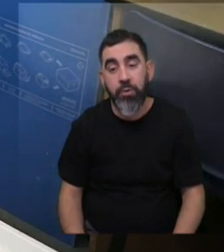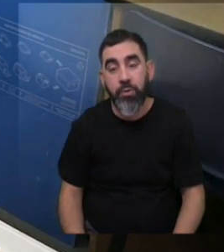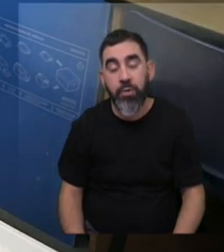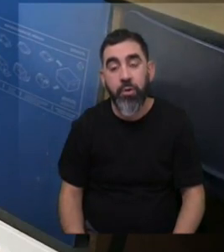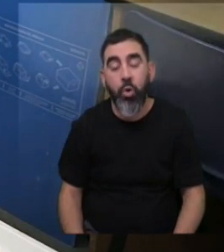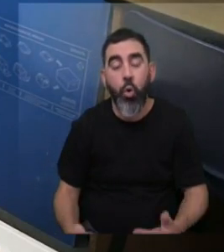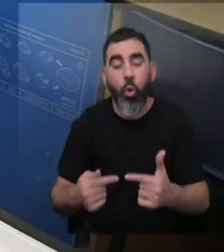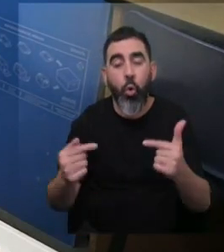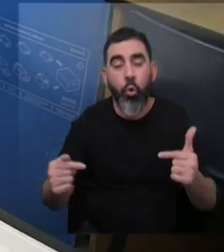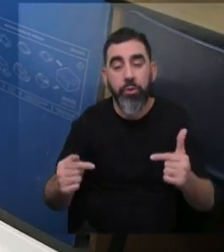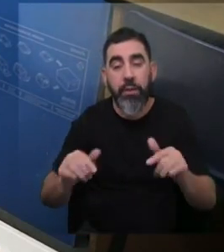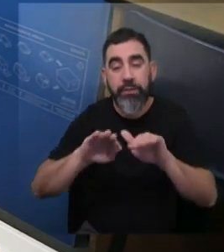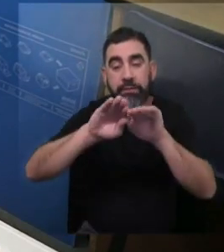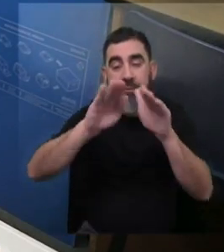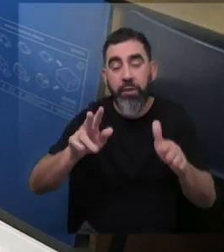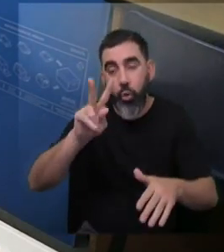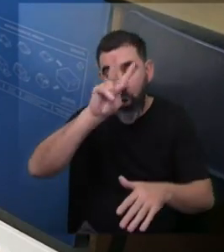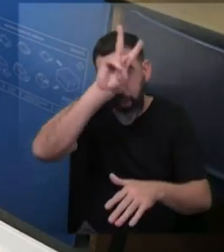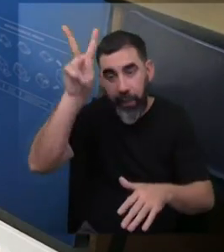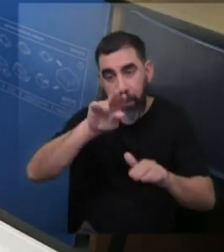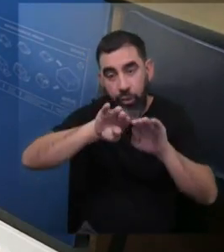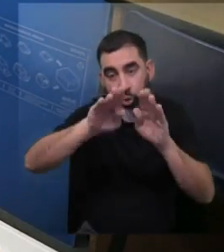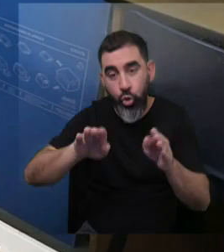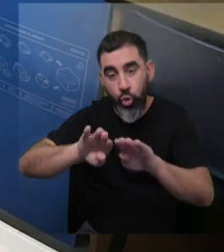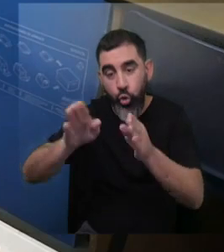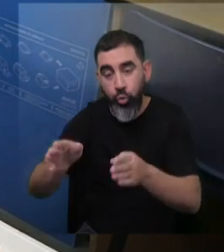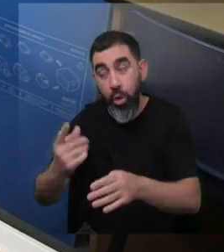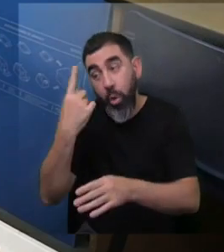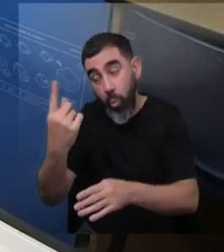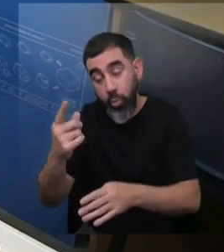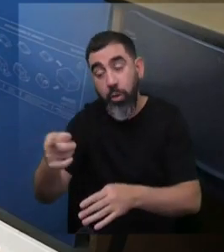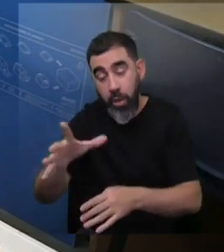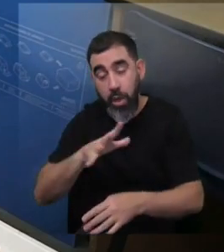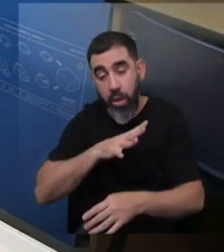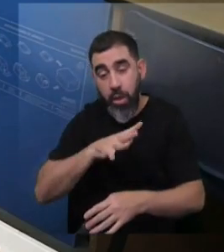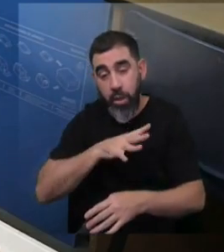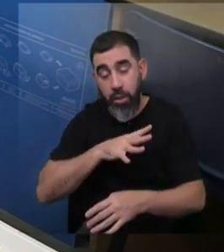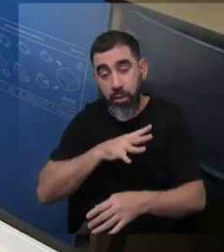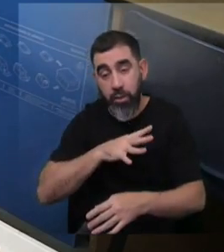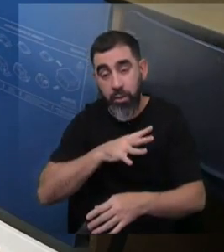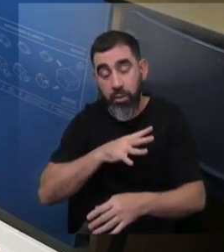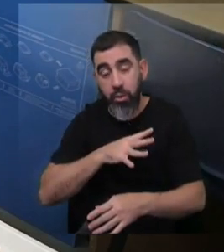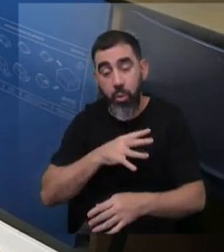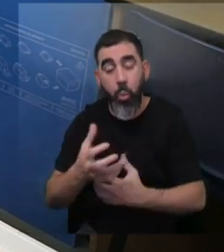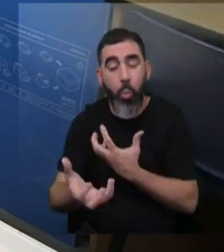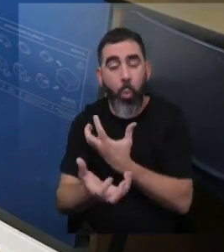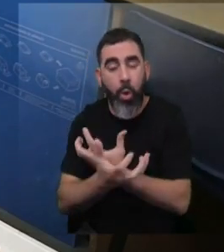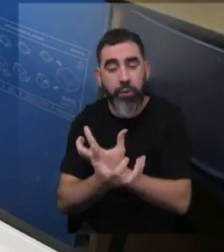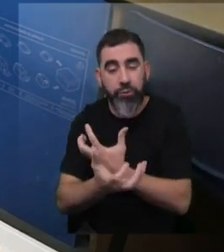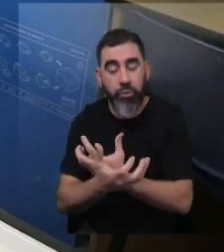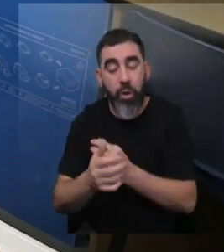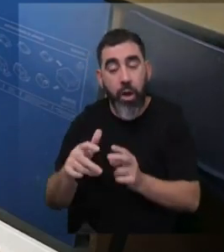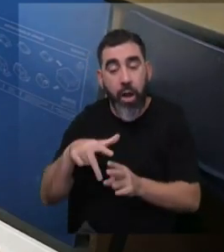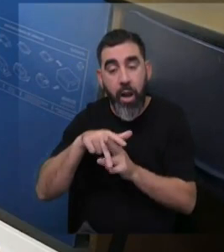monticulares, que son los cerritos de indios, los famosos cerritos de indios. Y en uno de estos cerritos encontramos este hueso de